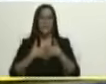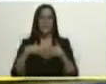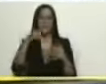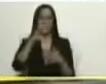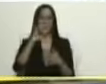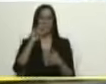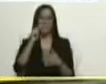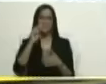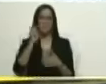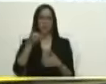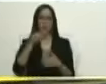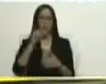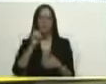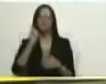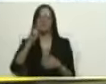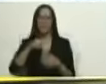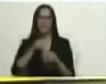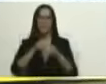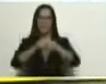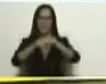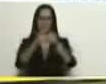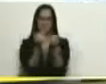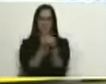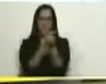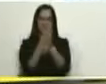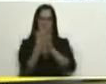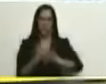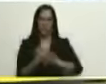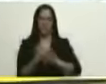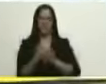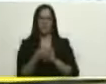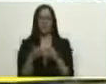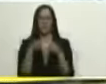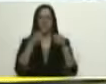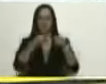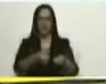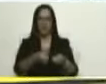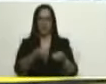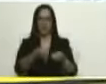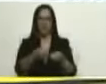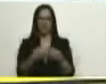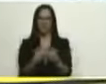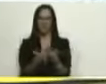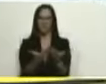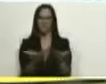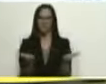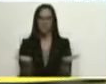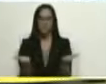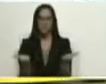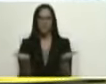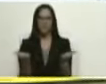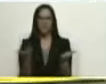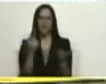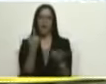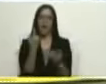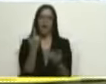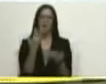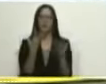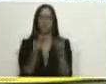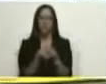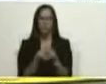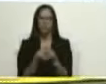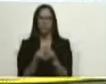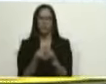también descuartizada y entregada en bandeja de plata a un conjunto de